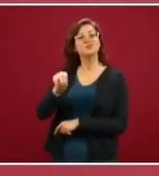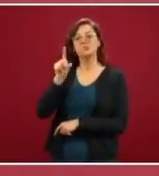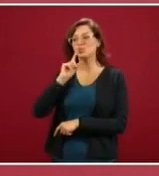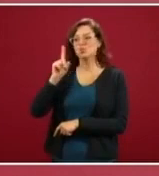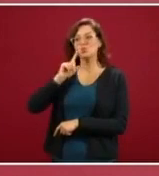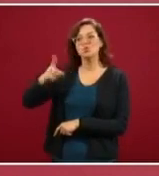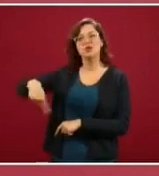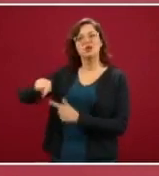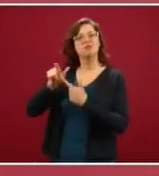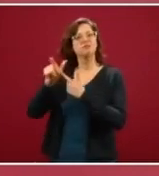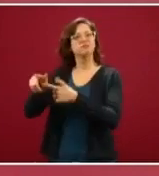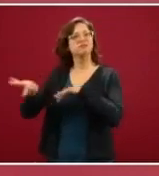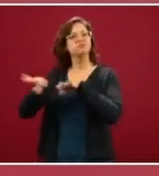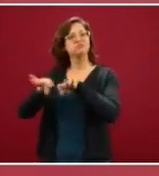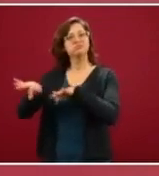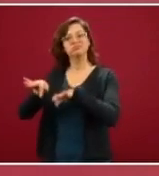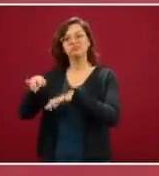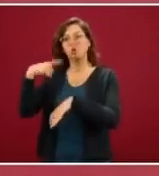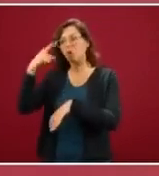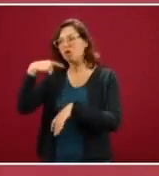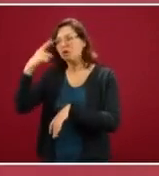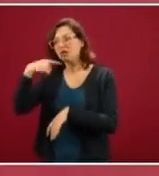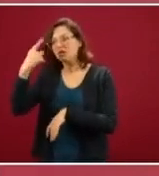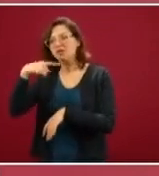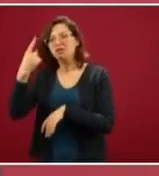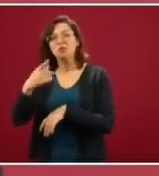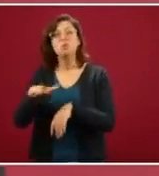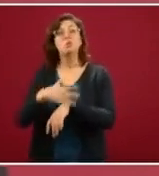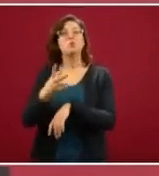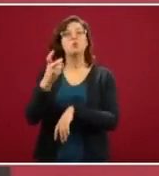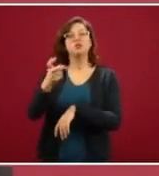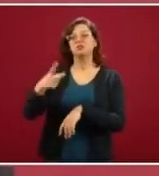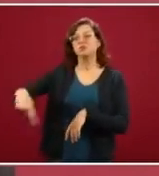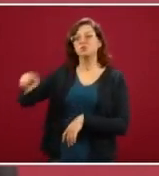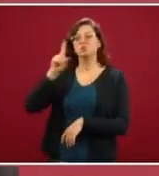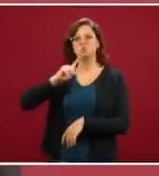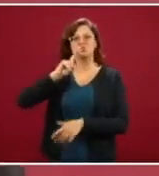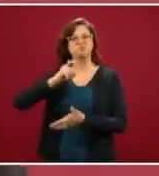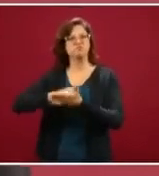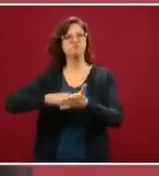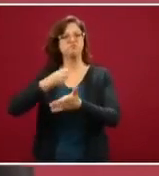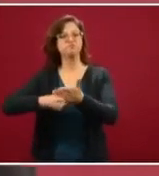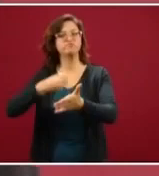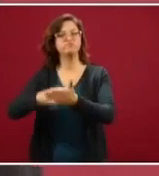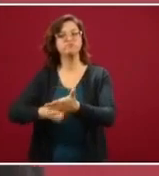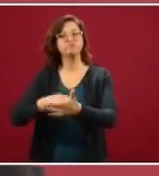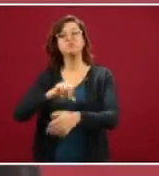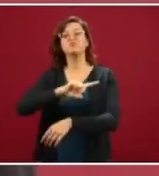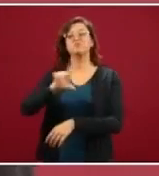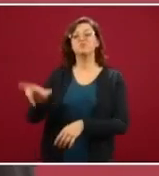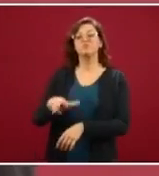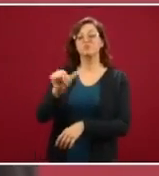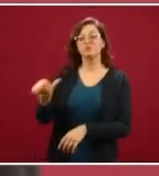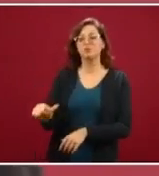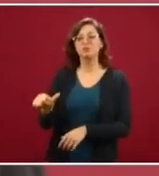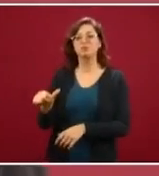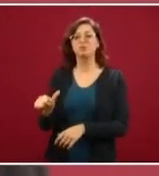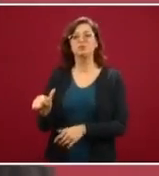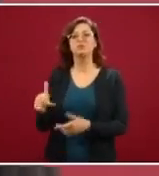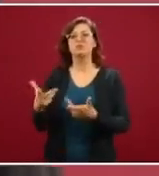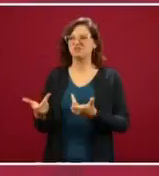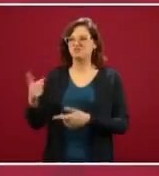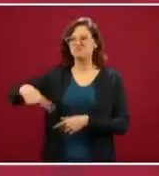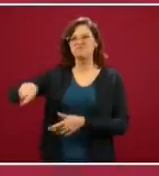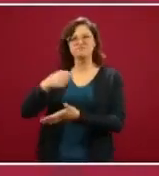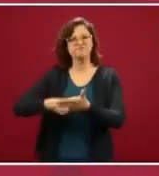Pero así surge el movimiento. Por eso es que se conmemora el Día Internacional de la Mujer. Es una lucha social,